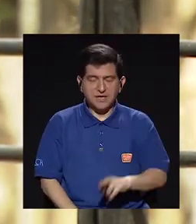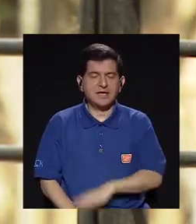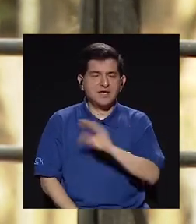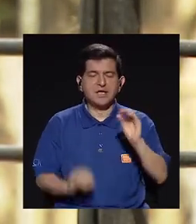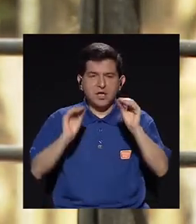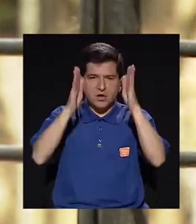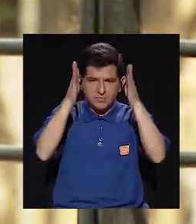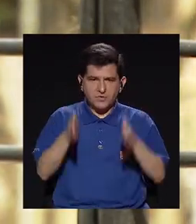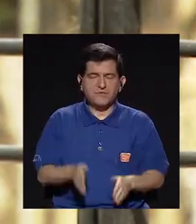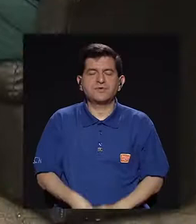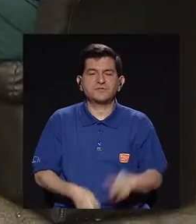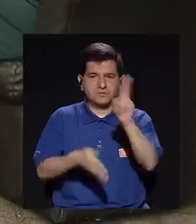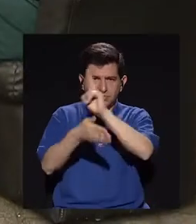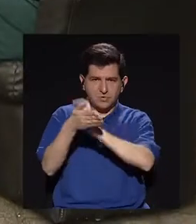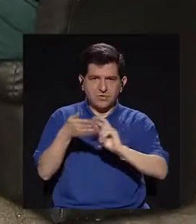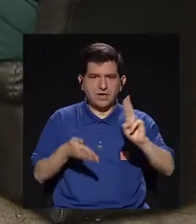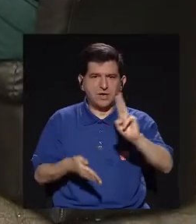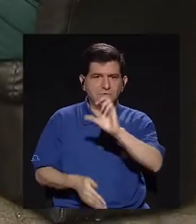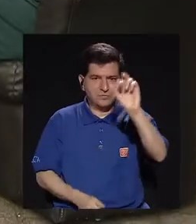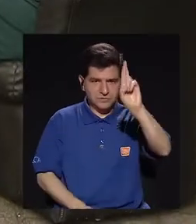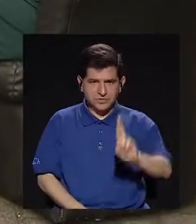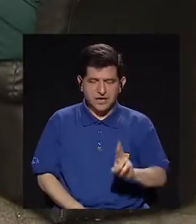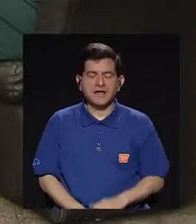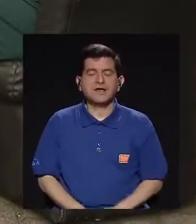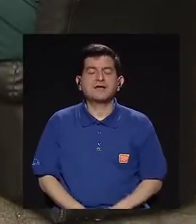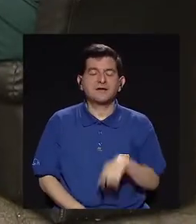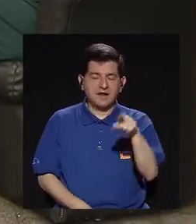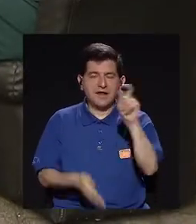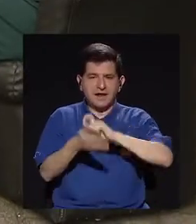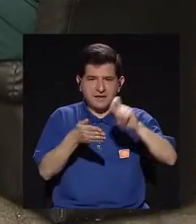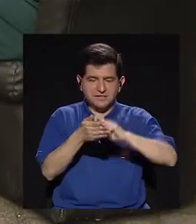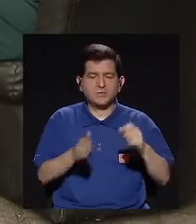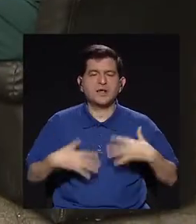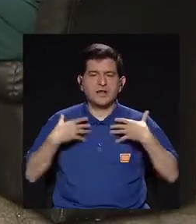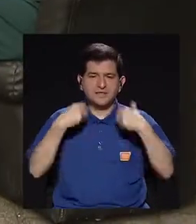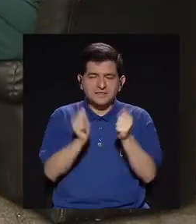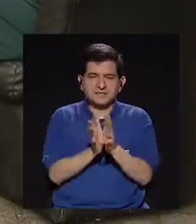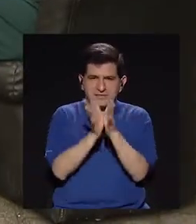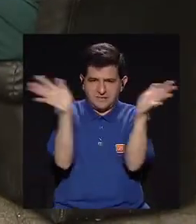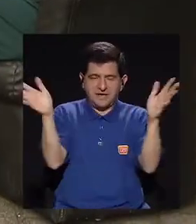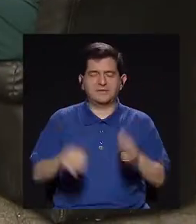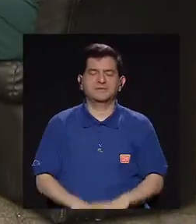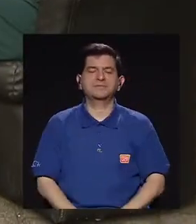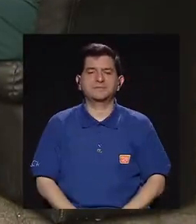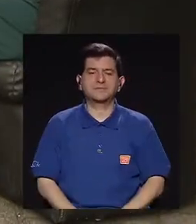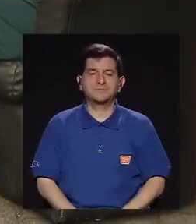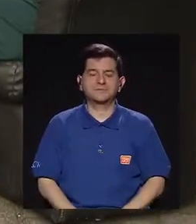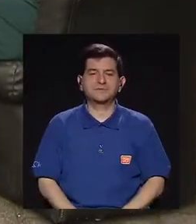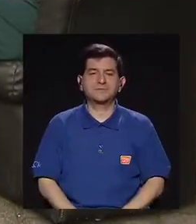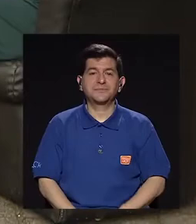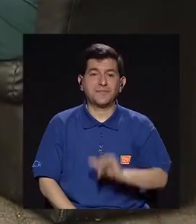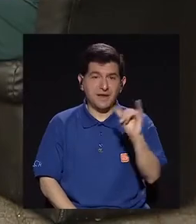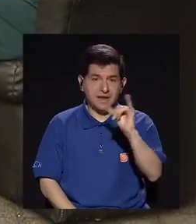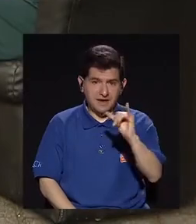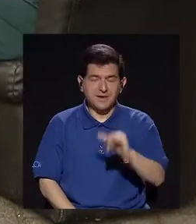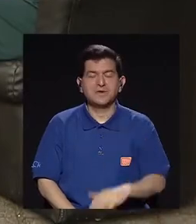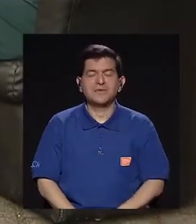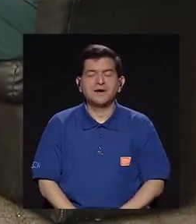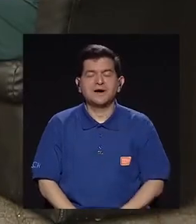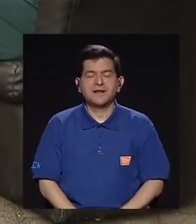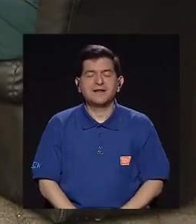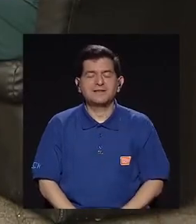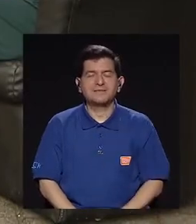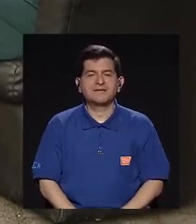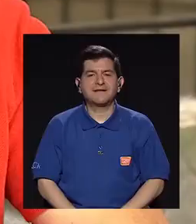en la Escuela de Salud Pública. Bienvenido, doctor. Muchas gracias. Gracias por la invitación. No, me uno a la invitación, doctor.